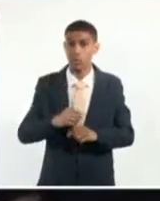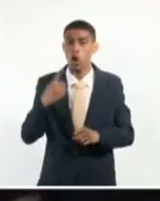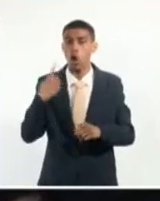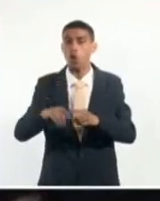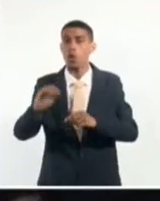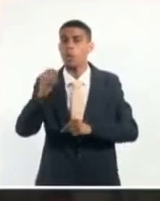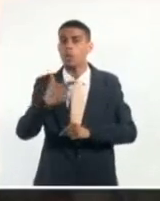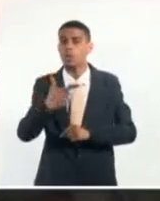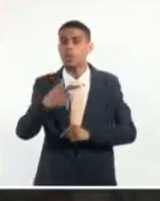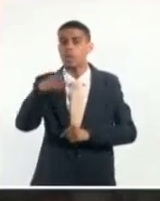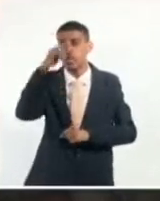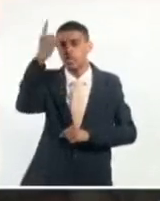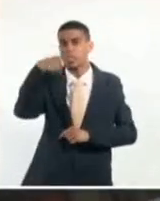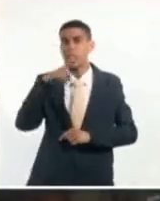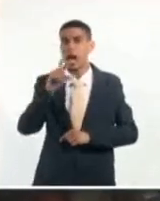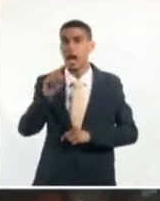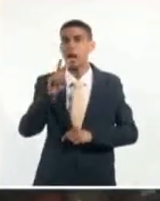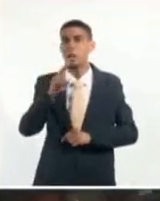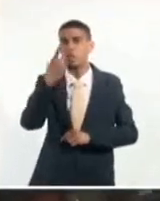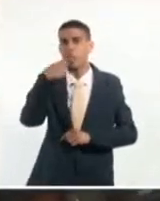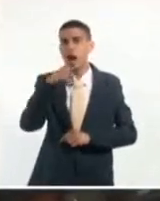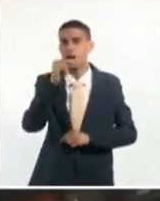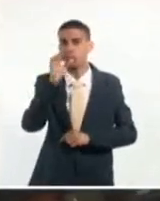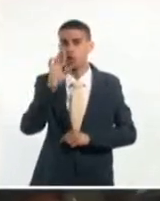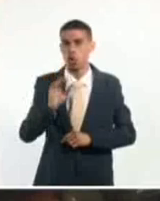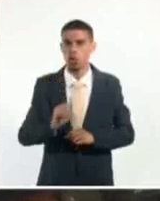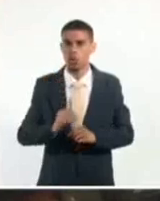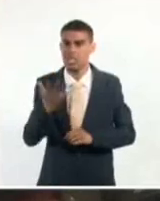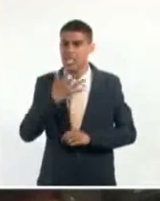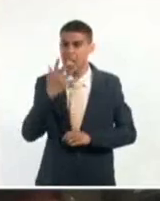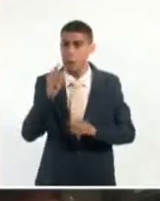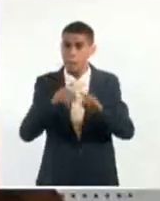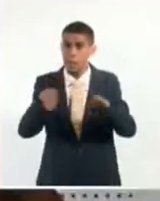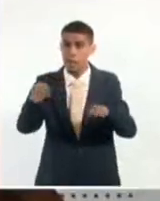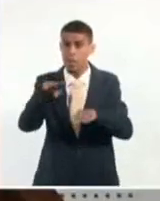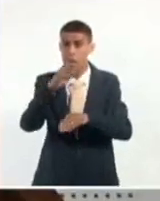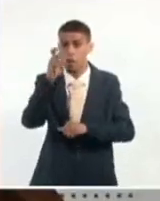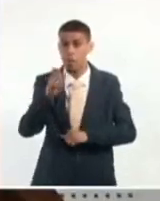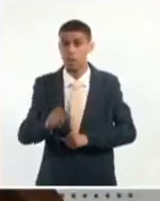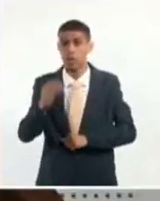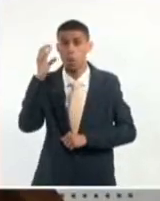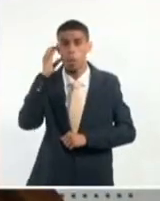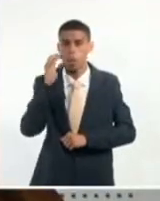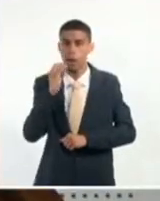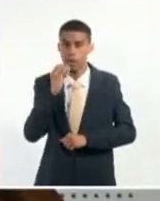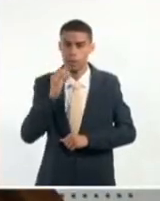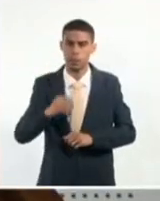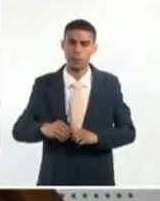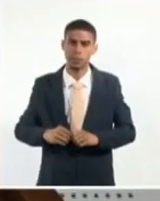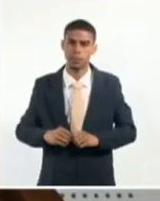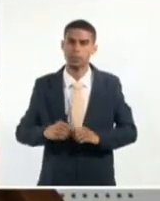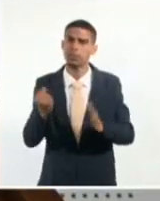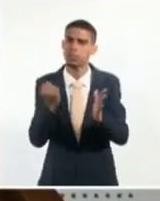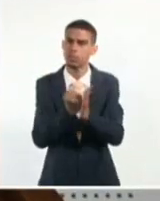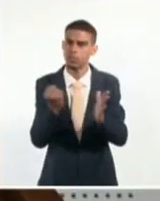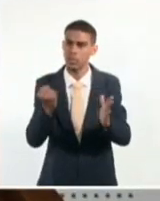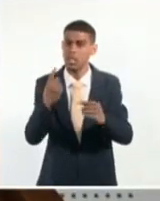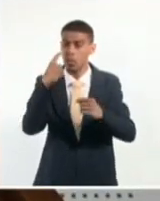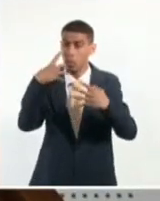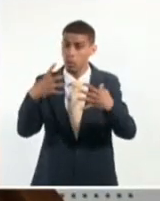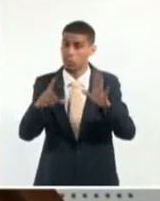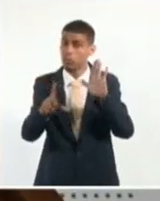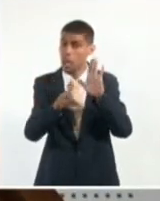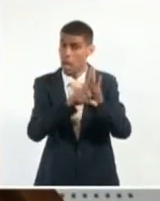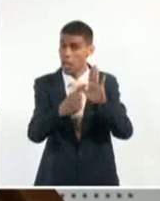Salvador Valdés Mesa, y fue designado como primer ministro Manuel Marrero Cruz. La aprobación de un número importante de leyes y decretos ley